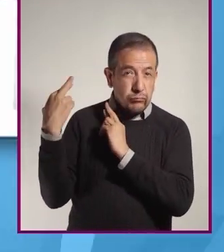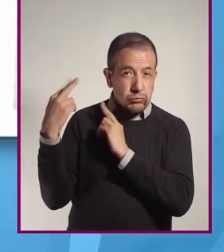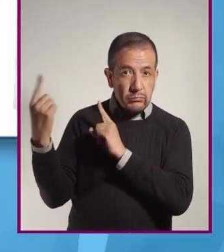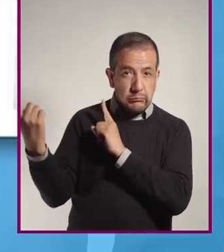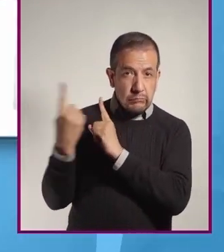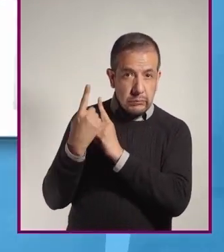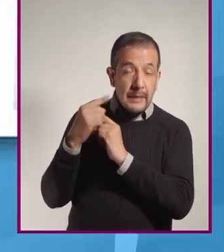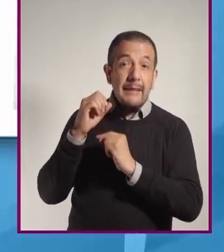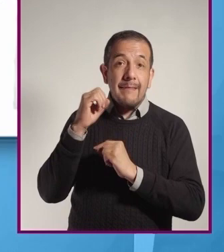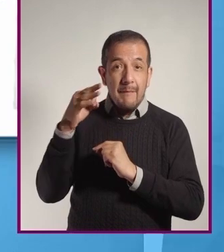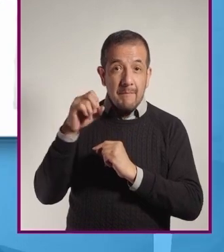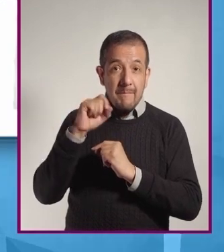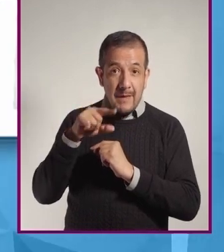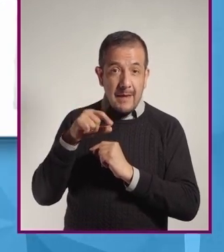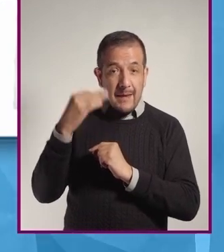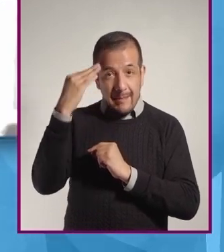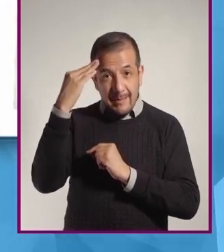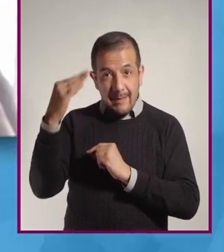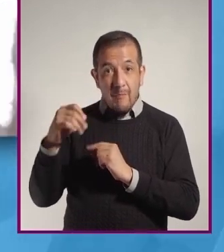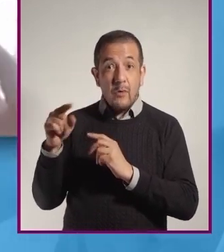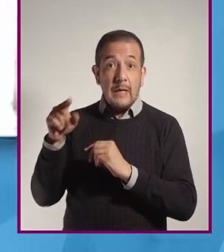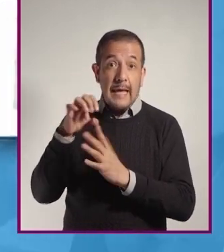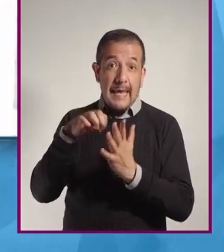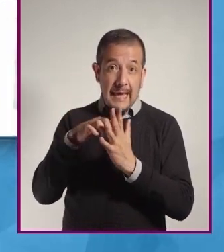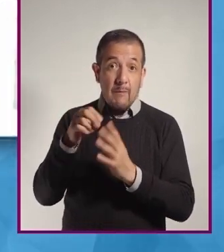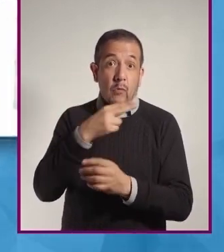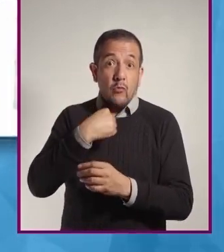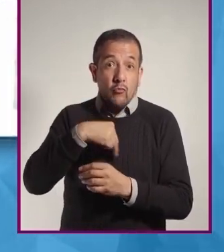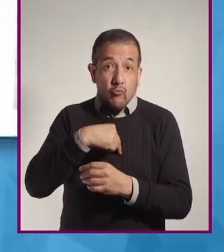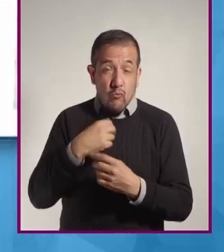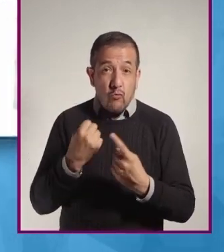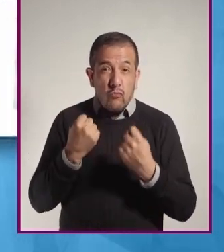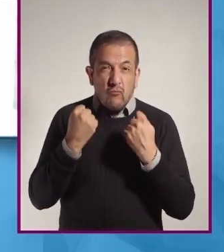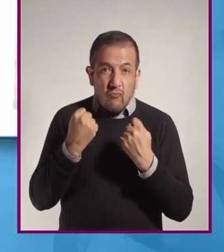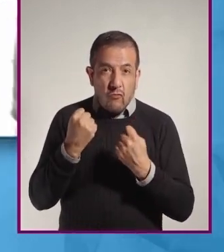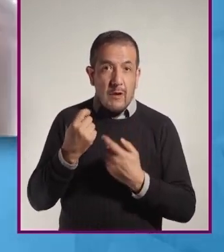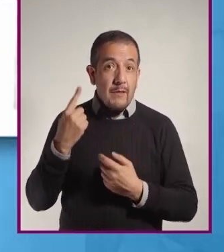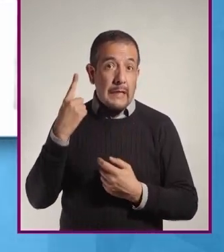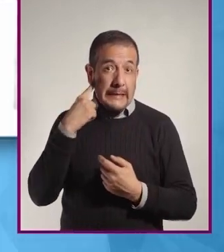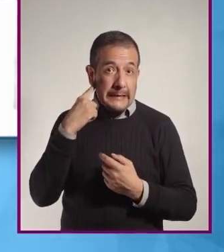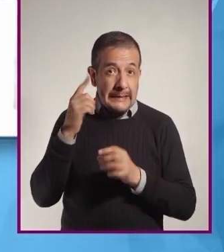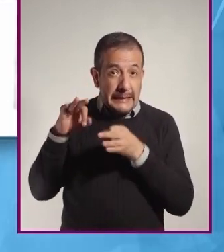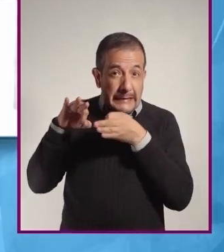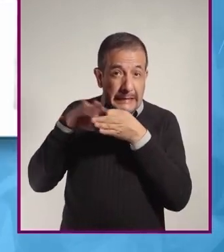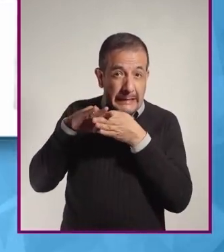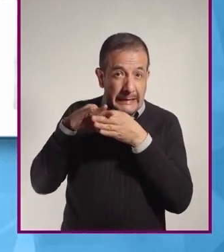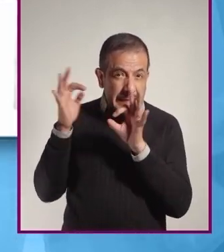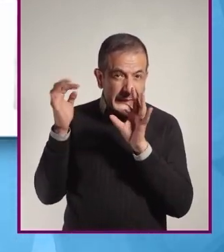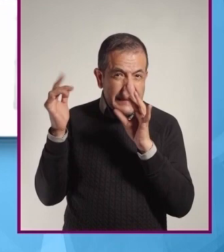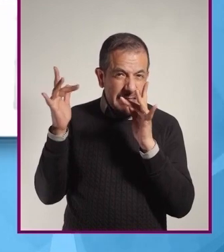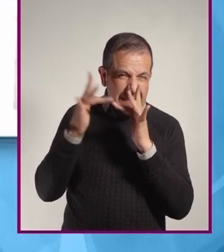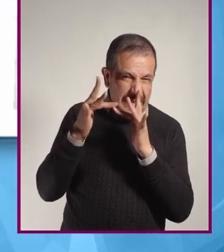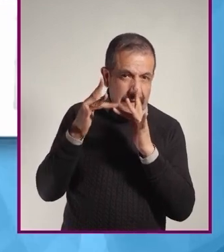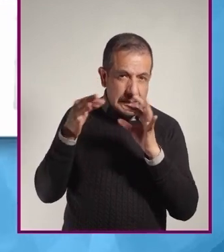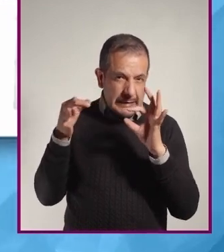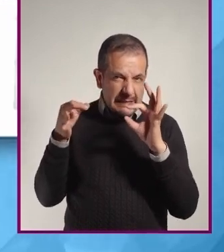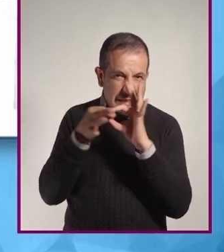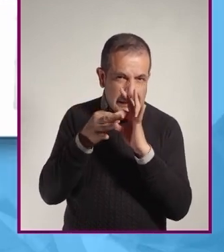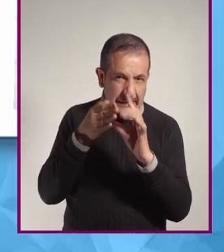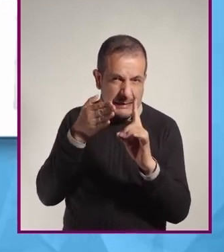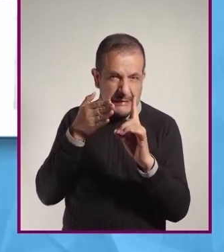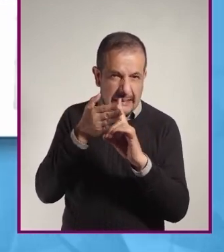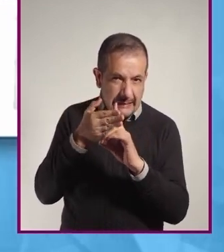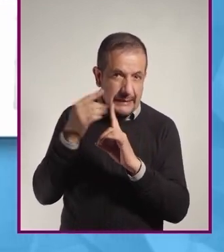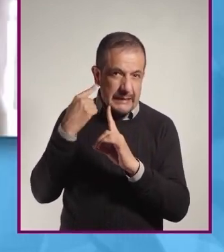el tiempo. Entonces, si estamos con un volumen muy intenso, muchos decibeles, directamente en el oído, o sea,